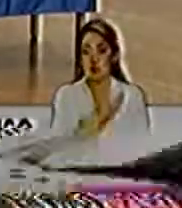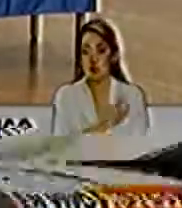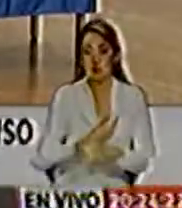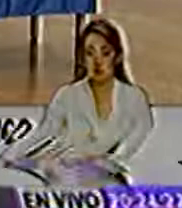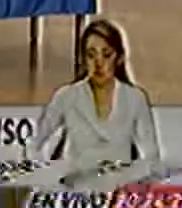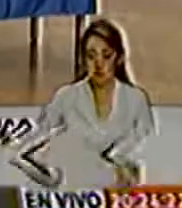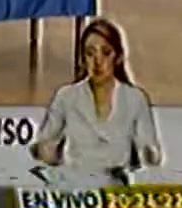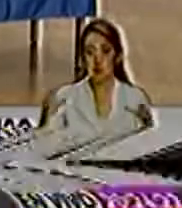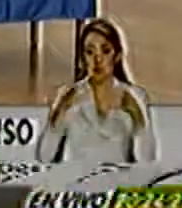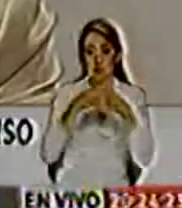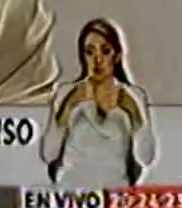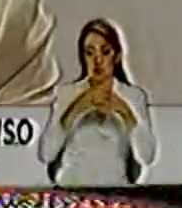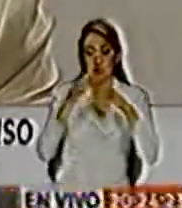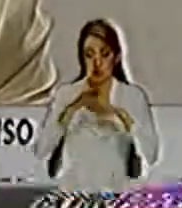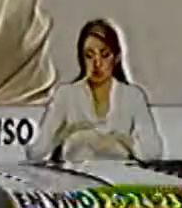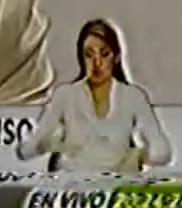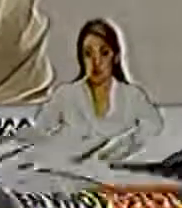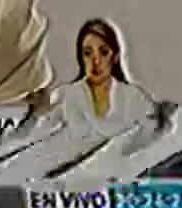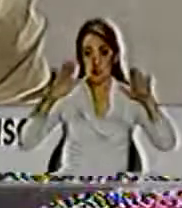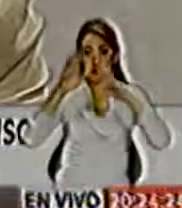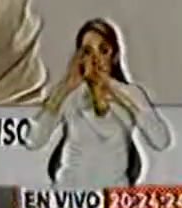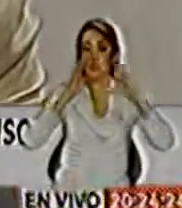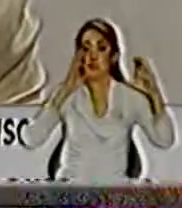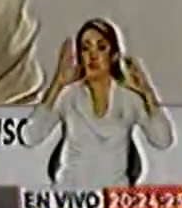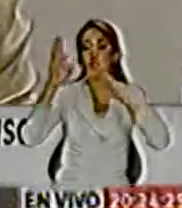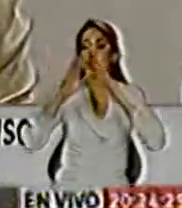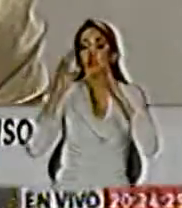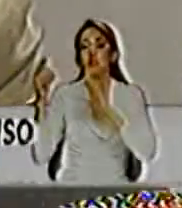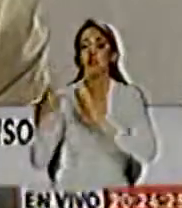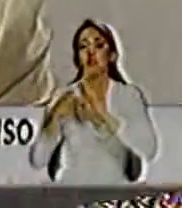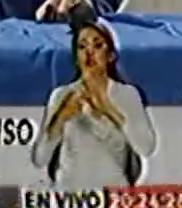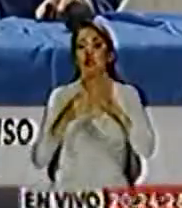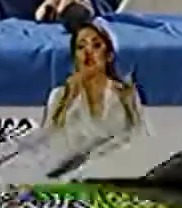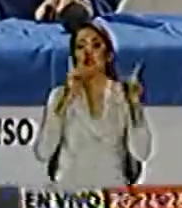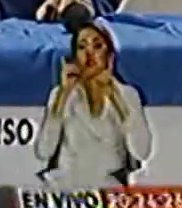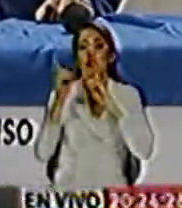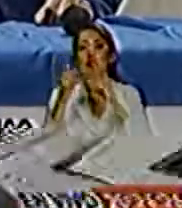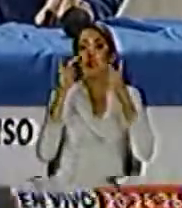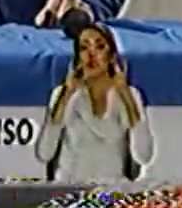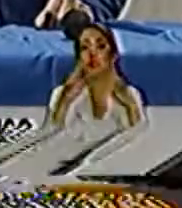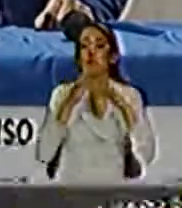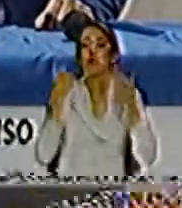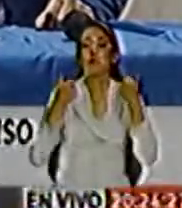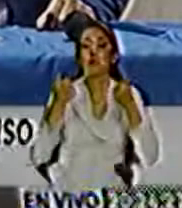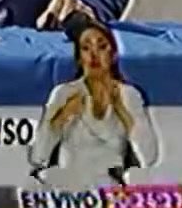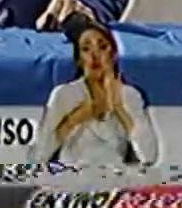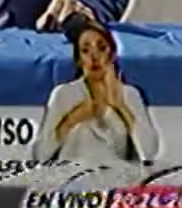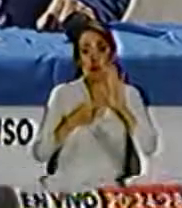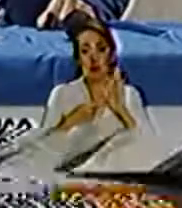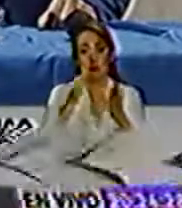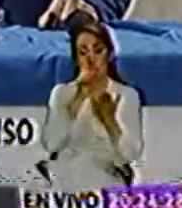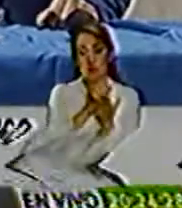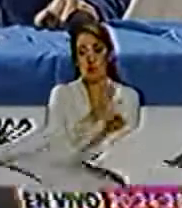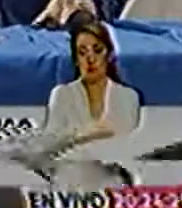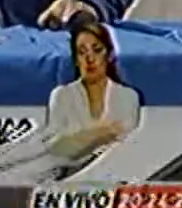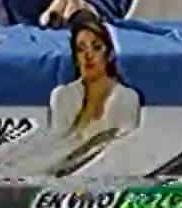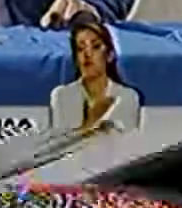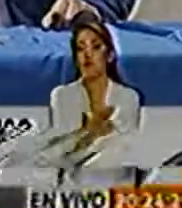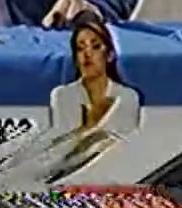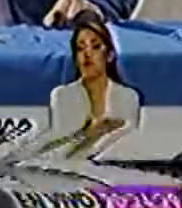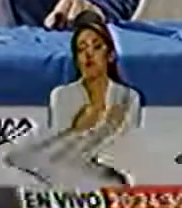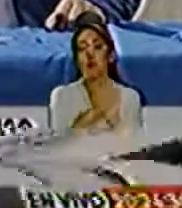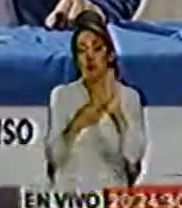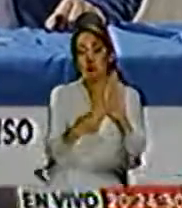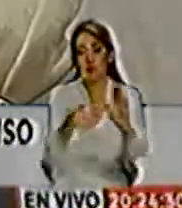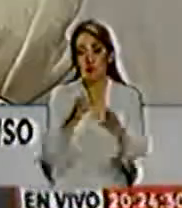de Empresa de la Corporación de Telecomunicaciones señaló que mantienen los diálogos y que habrían presentado una propuesta para una mayor optimización